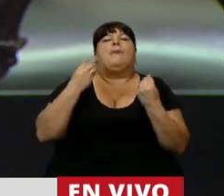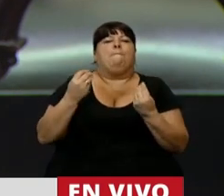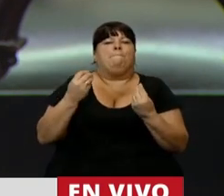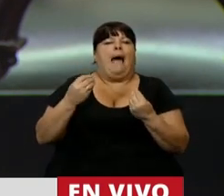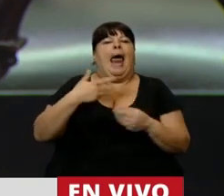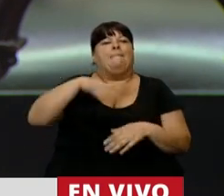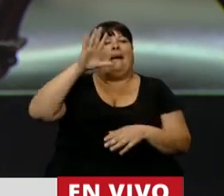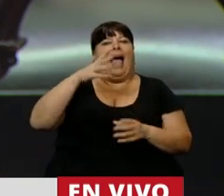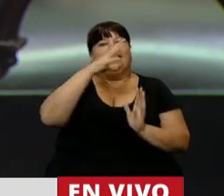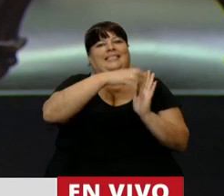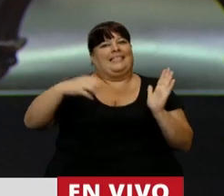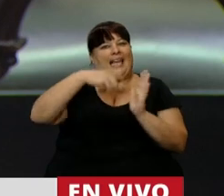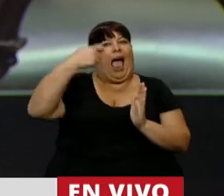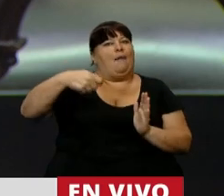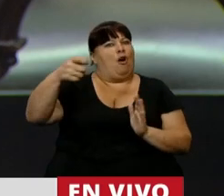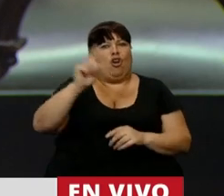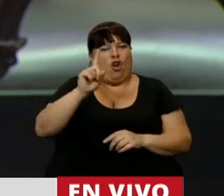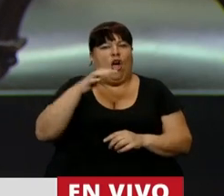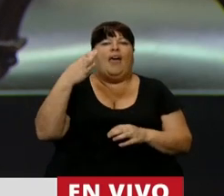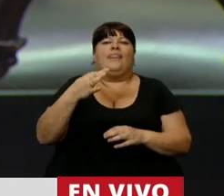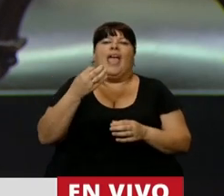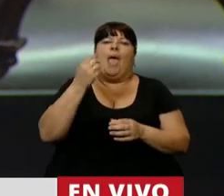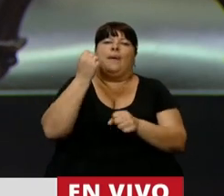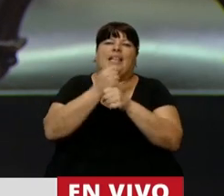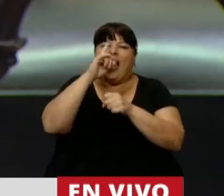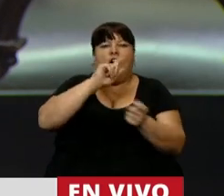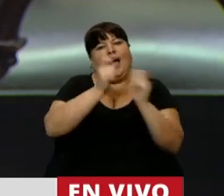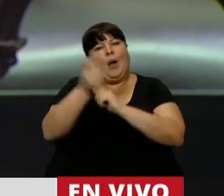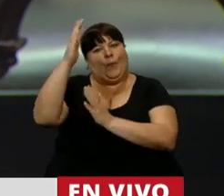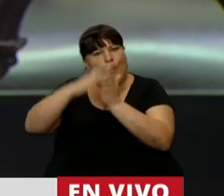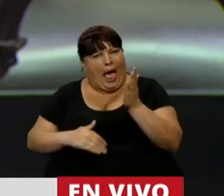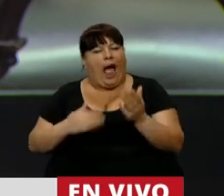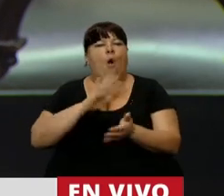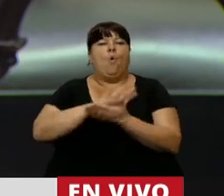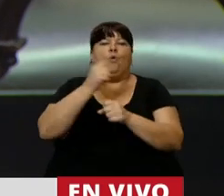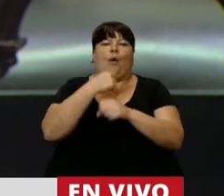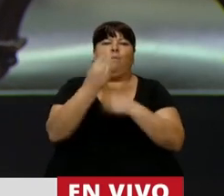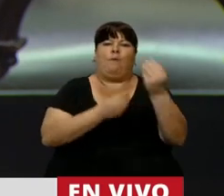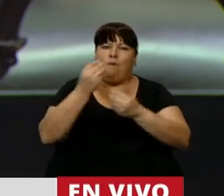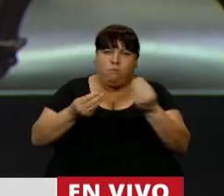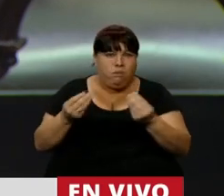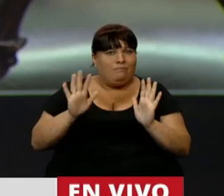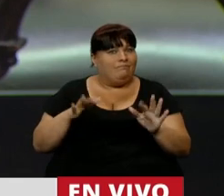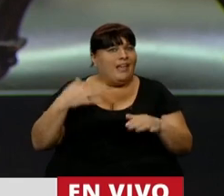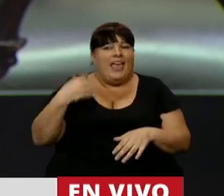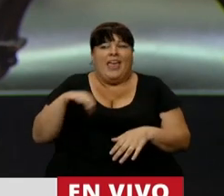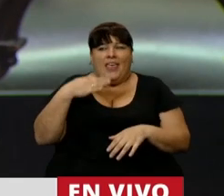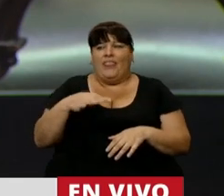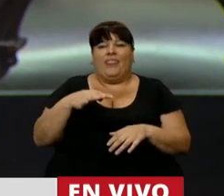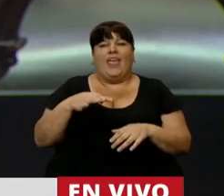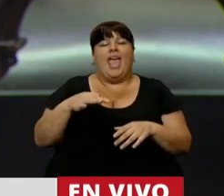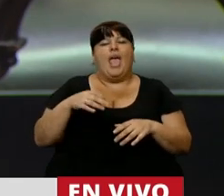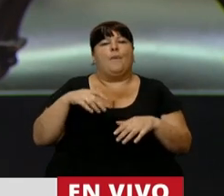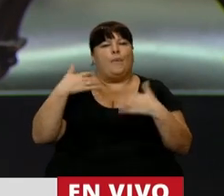aumentar a los aportantes al sistema, blanquear el trabajo en negro, crear nuevos puestos de trabajo, lo que requiere, por supuesto,